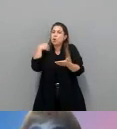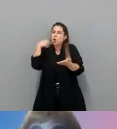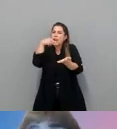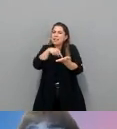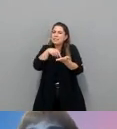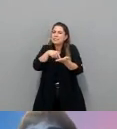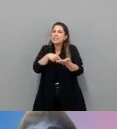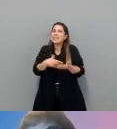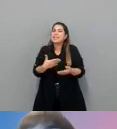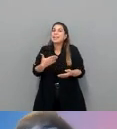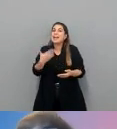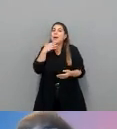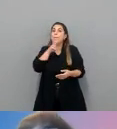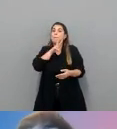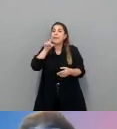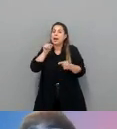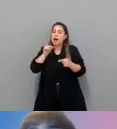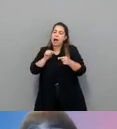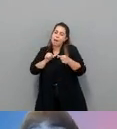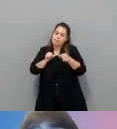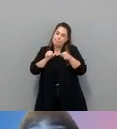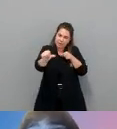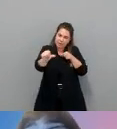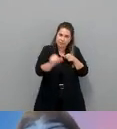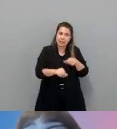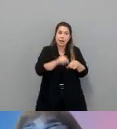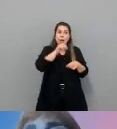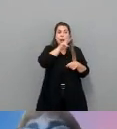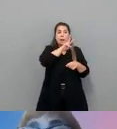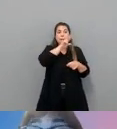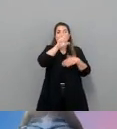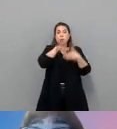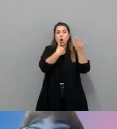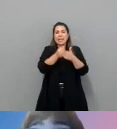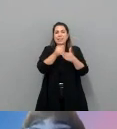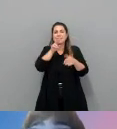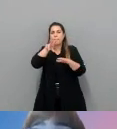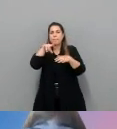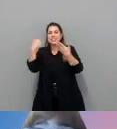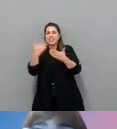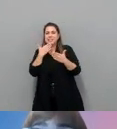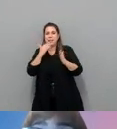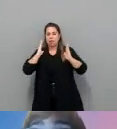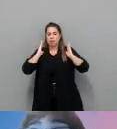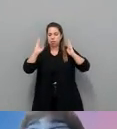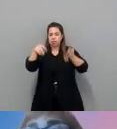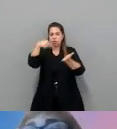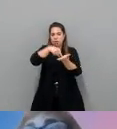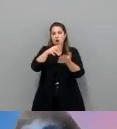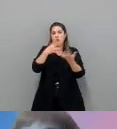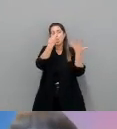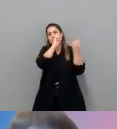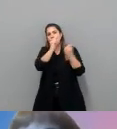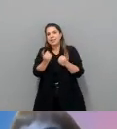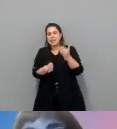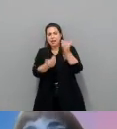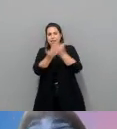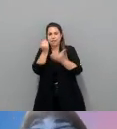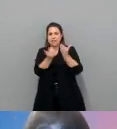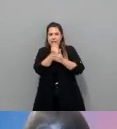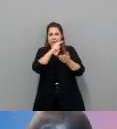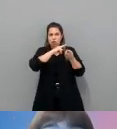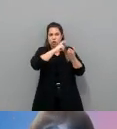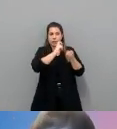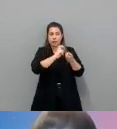los 21 años. En el tramo de 21 a 26 años se exigen 90 días cotizados a la Seguridad Social, ojo, en los